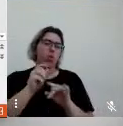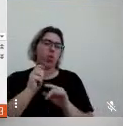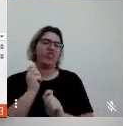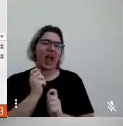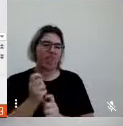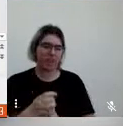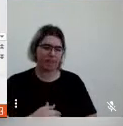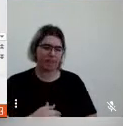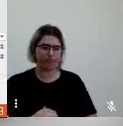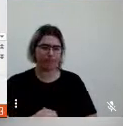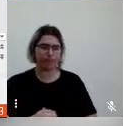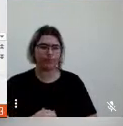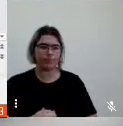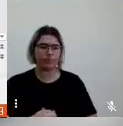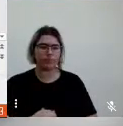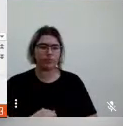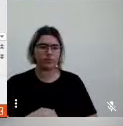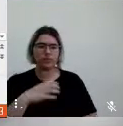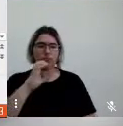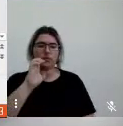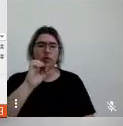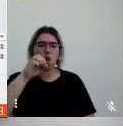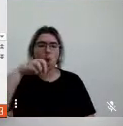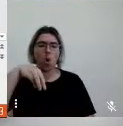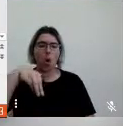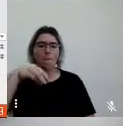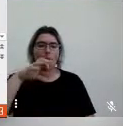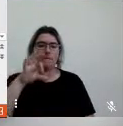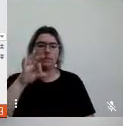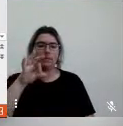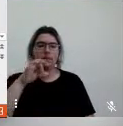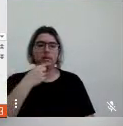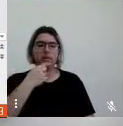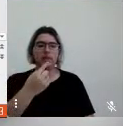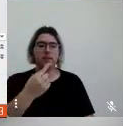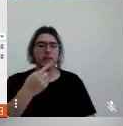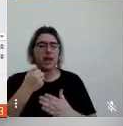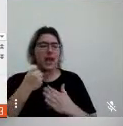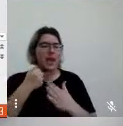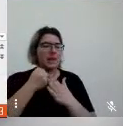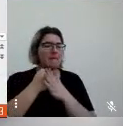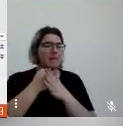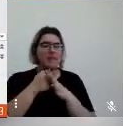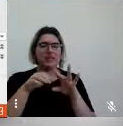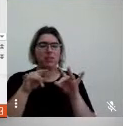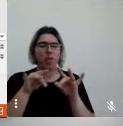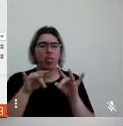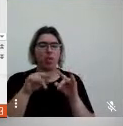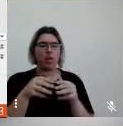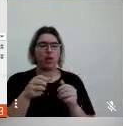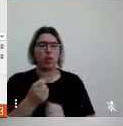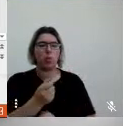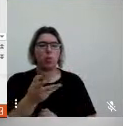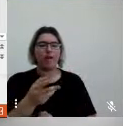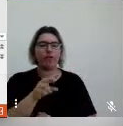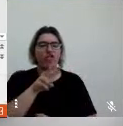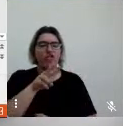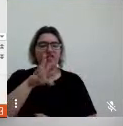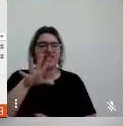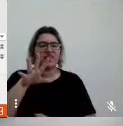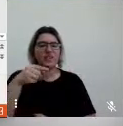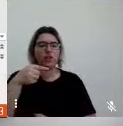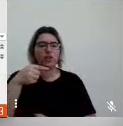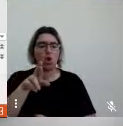Según la OMS, la cantidad diaria máxima a consumir en una persona adulta son 25 gramos de azúcar, que